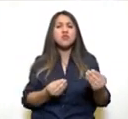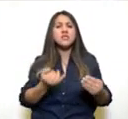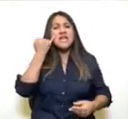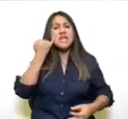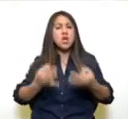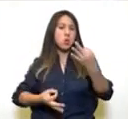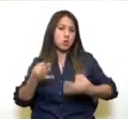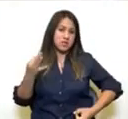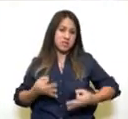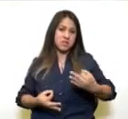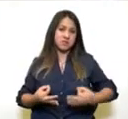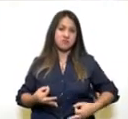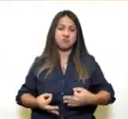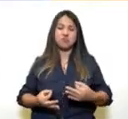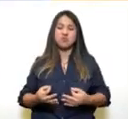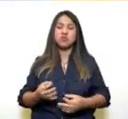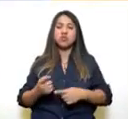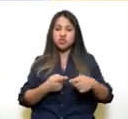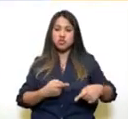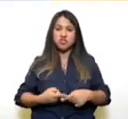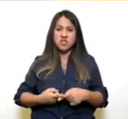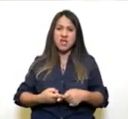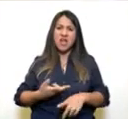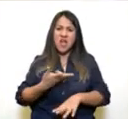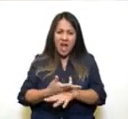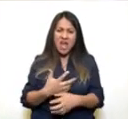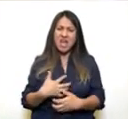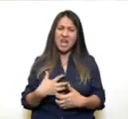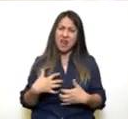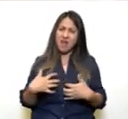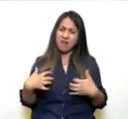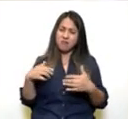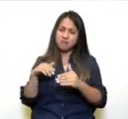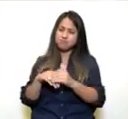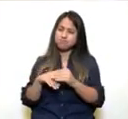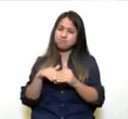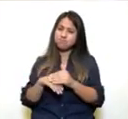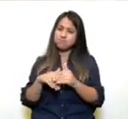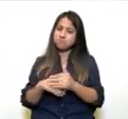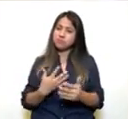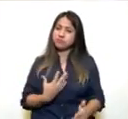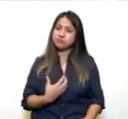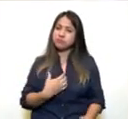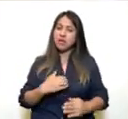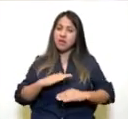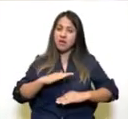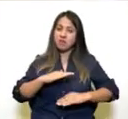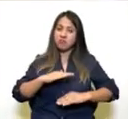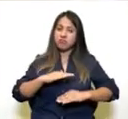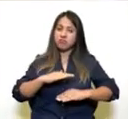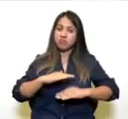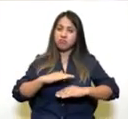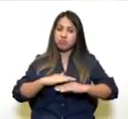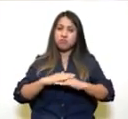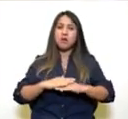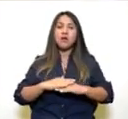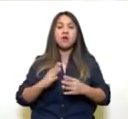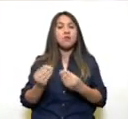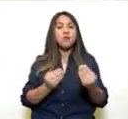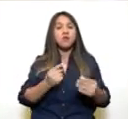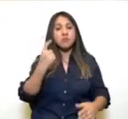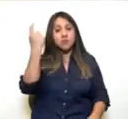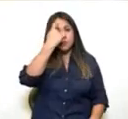social y hay rabia y hay rabia acumulada y es preocupante esta rabia porque uno no puede